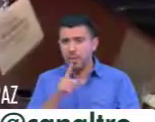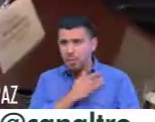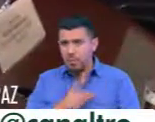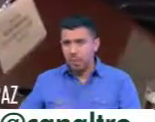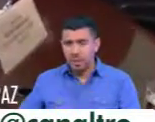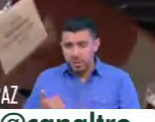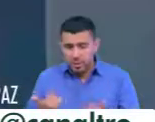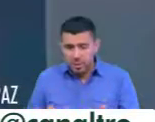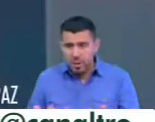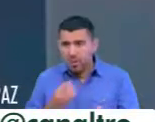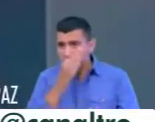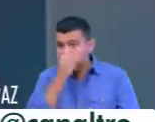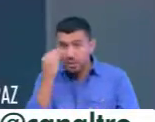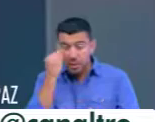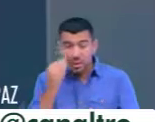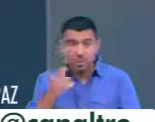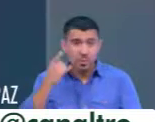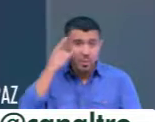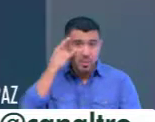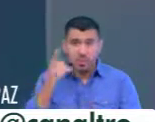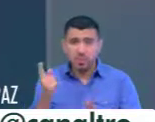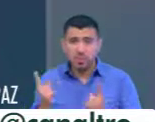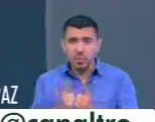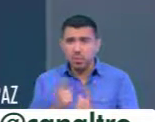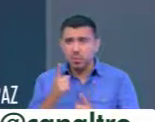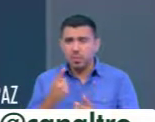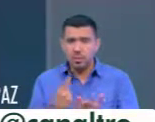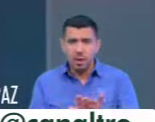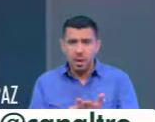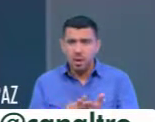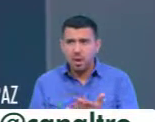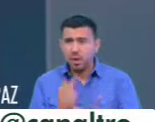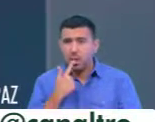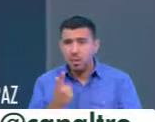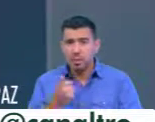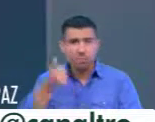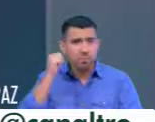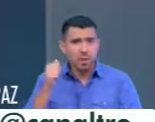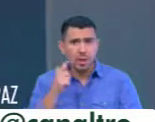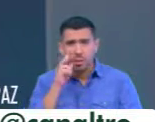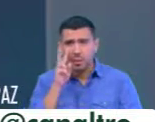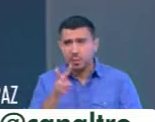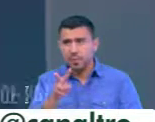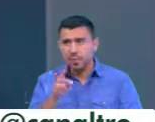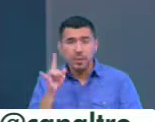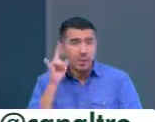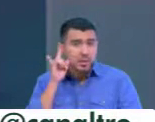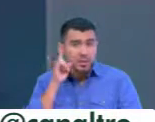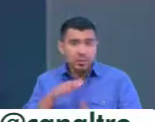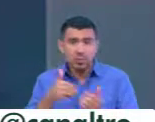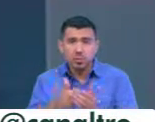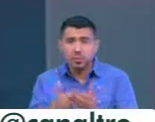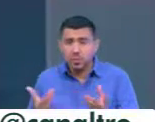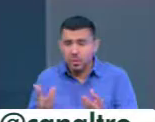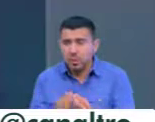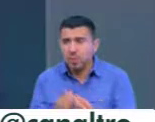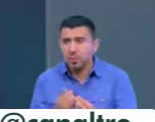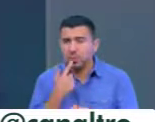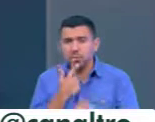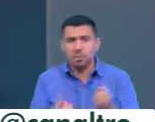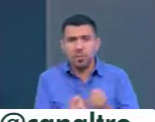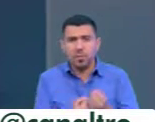versión de analistas ayer mismo me reuní y escuché a los dirigentes gremiales tanto a los que apoyaron el sí